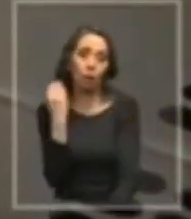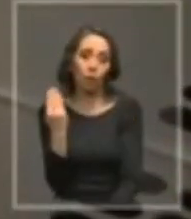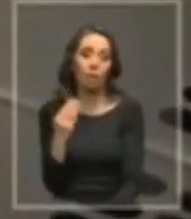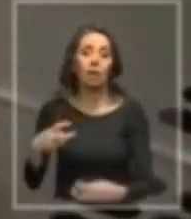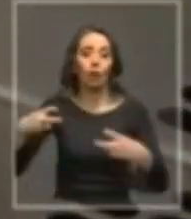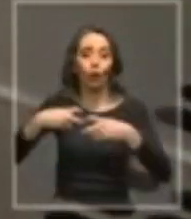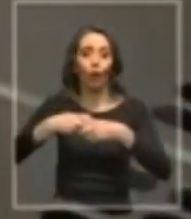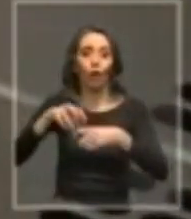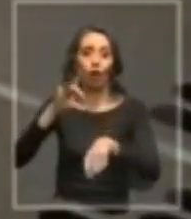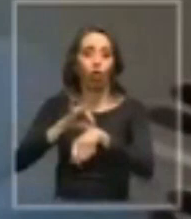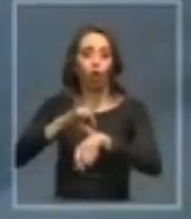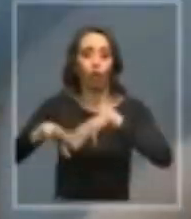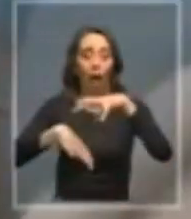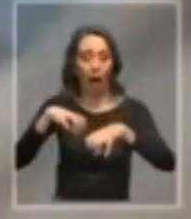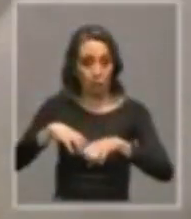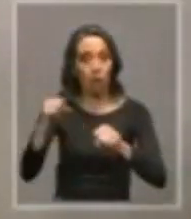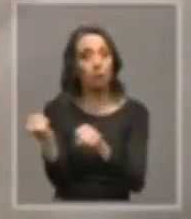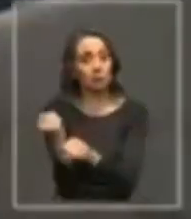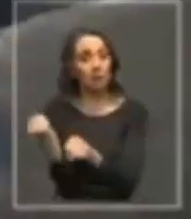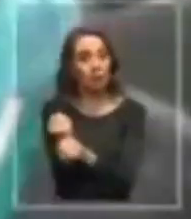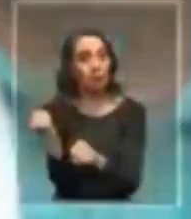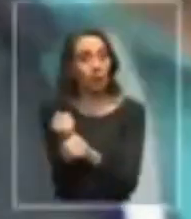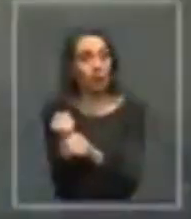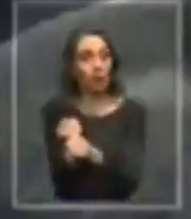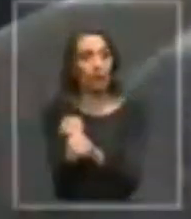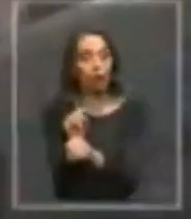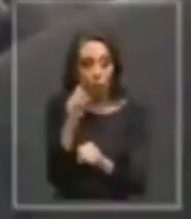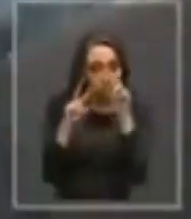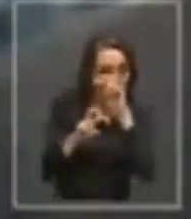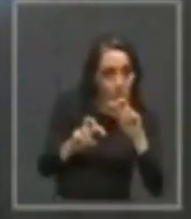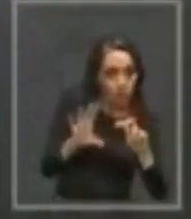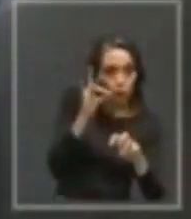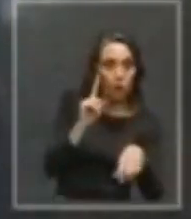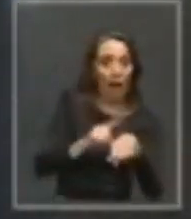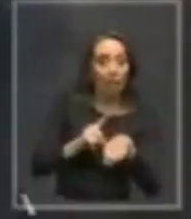Médico Veterinario aseguran estar trabajando para dar con un diagnóstico